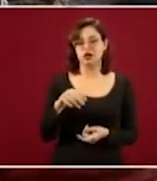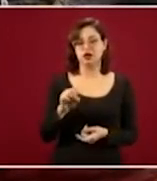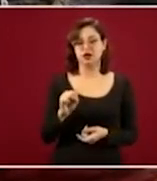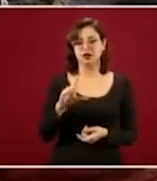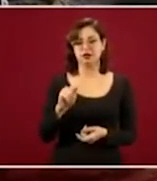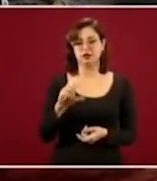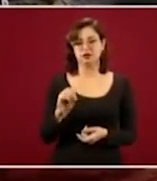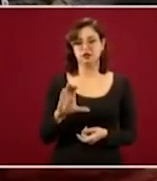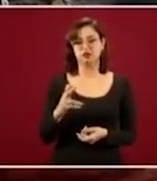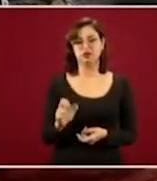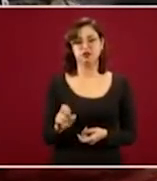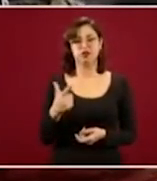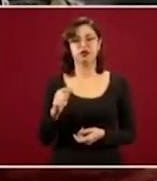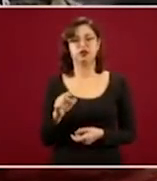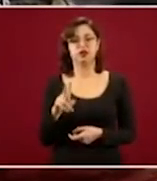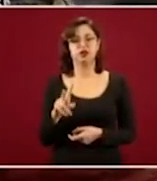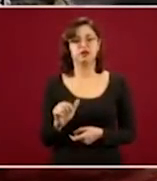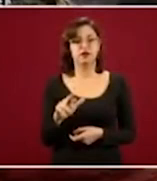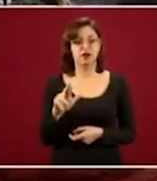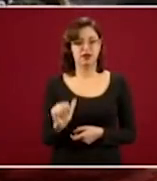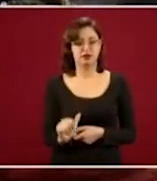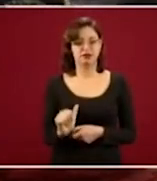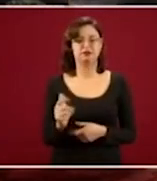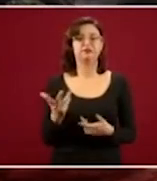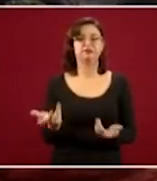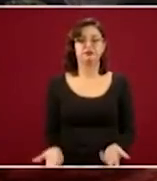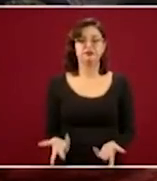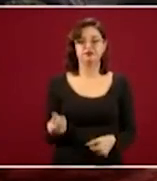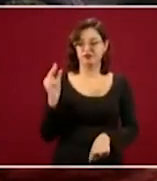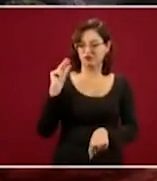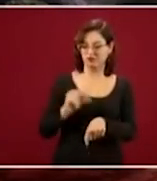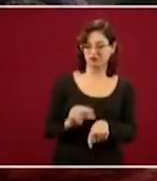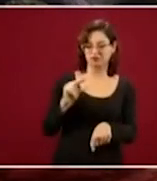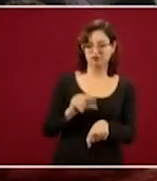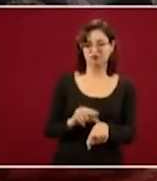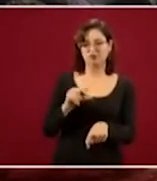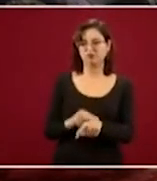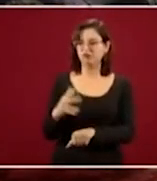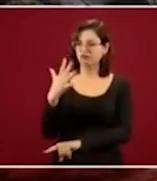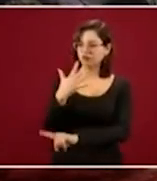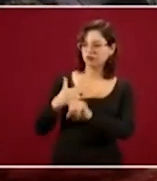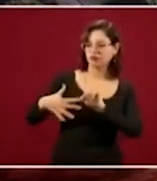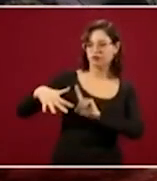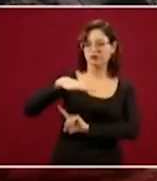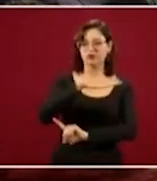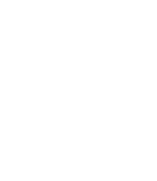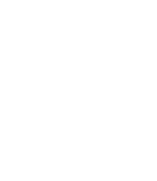O sea, el médico tiene una dimensión social.